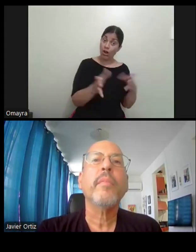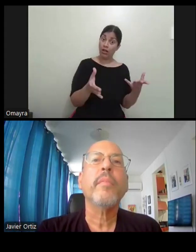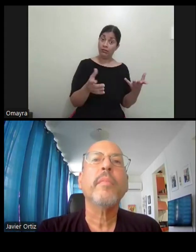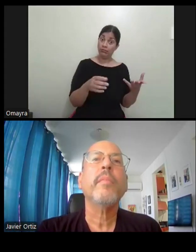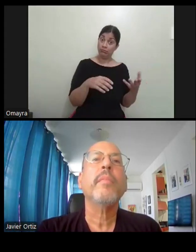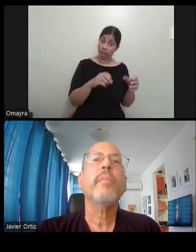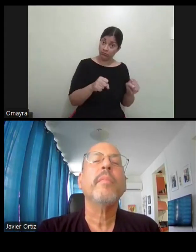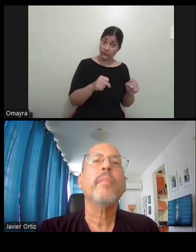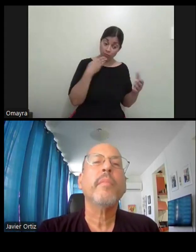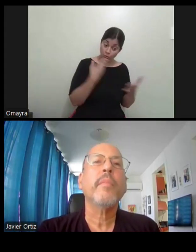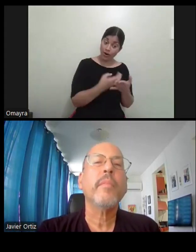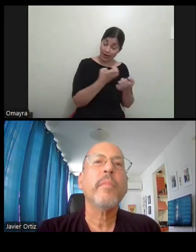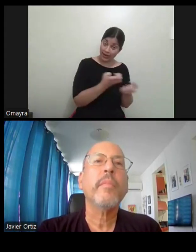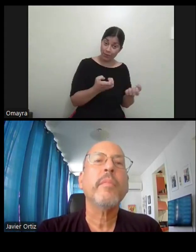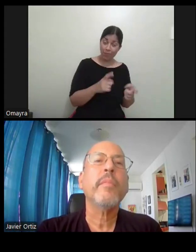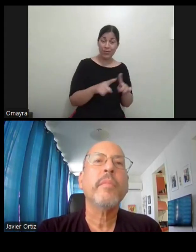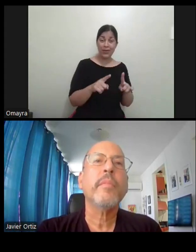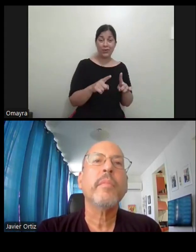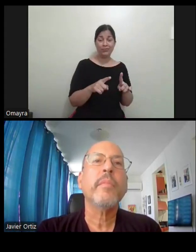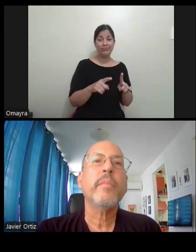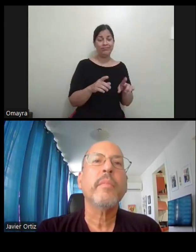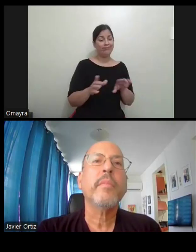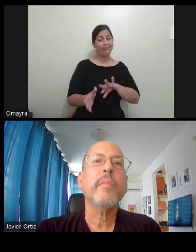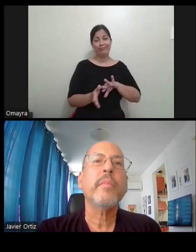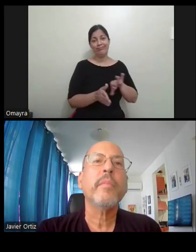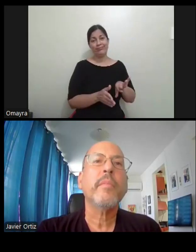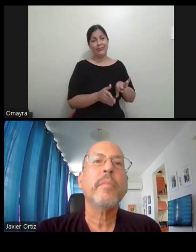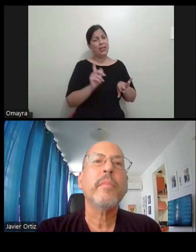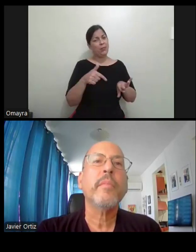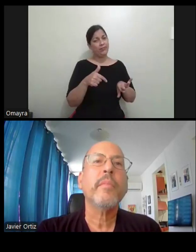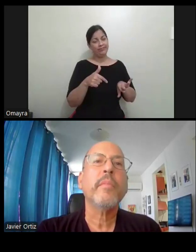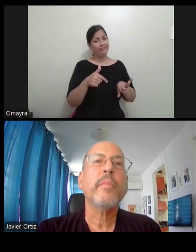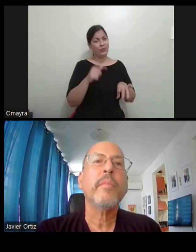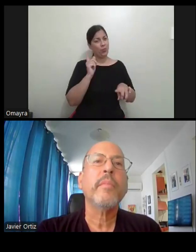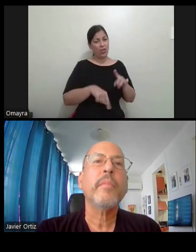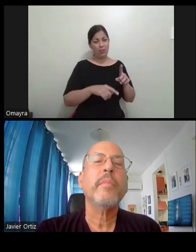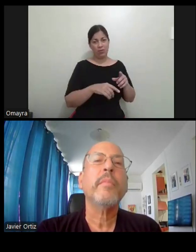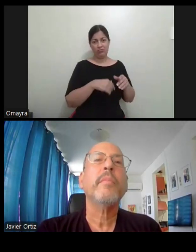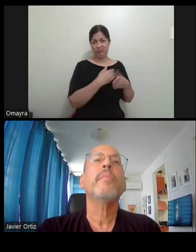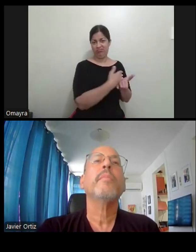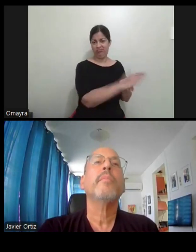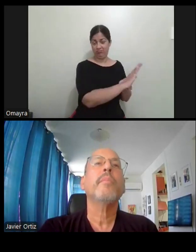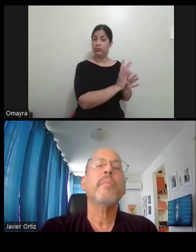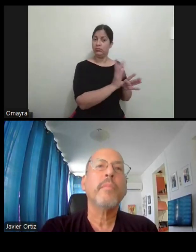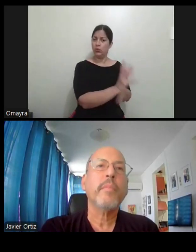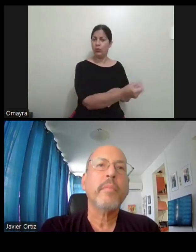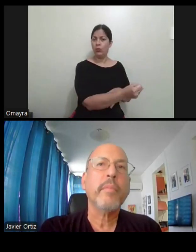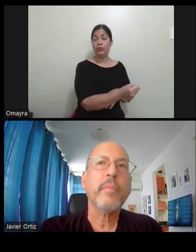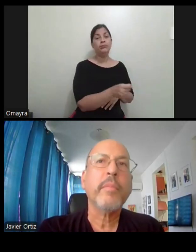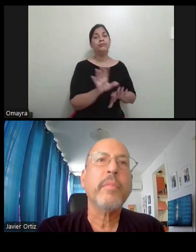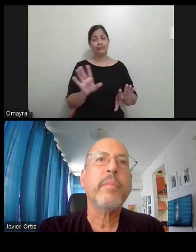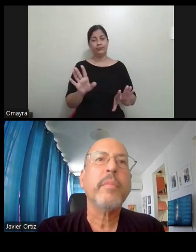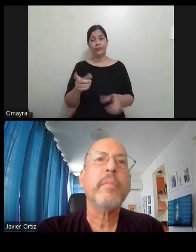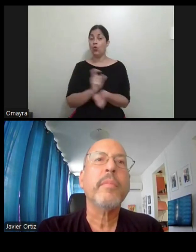Sí. Pero luego entendimos que no podíamos salir de ese equipo tampoco porque miren lo que pasa. Hubo un cambio